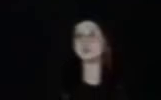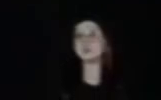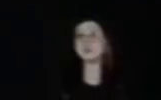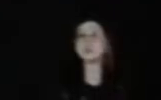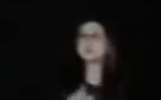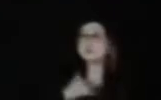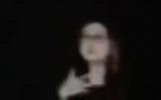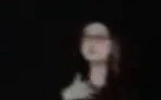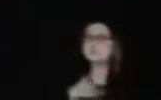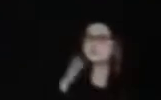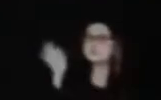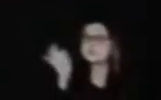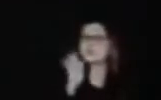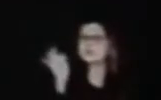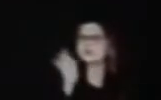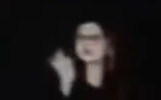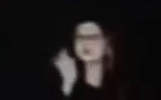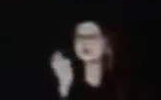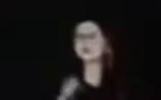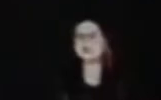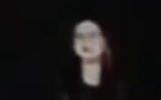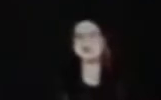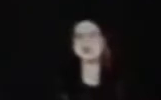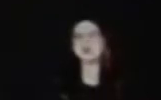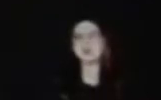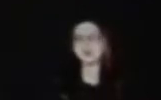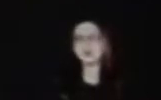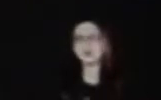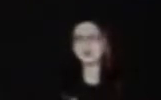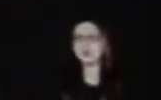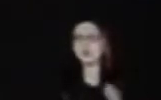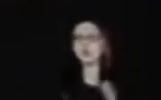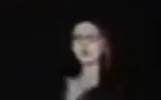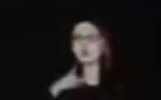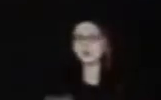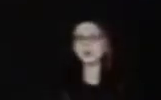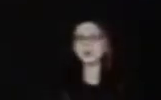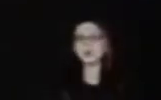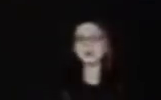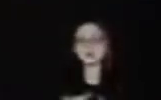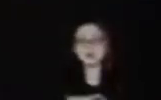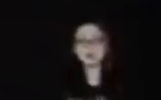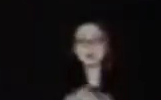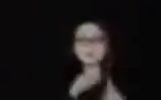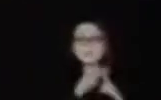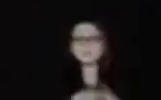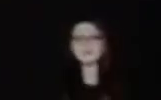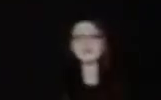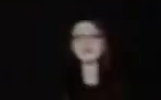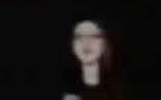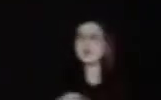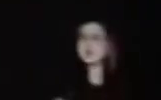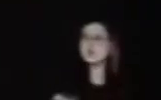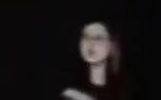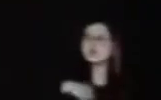suponerse, esta nueva etapa la vamos a iniciar sin perseguir a